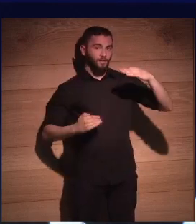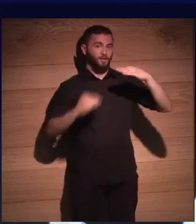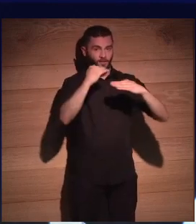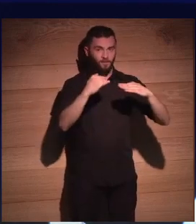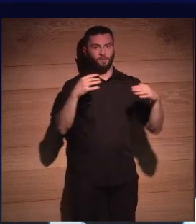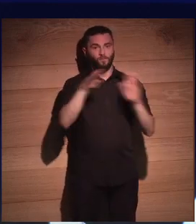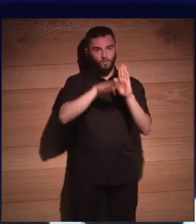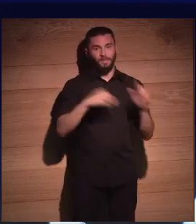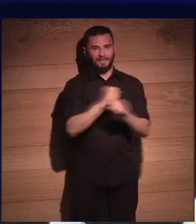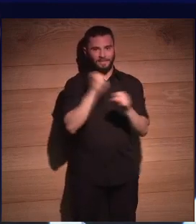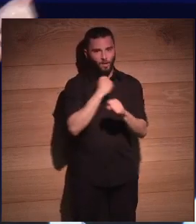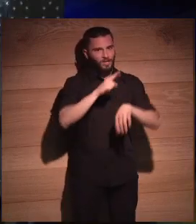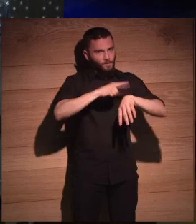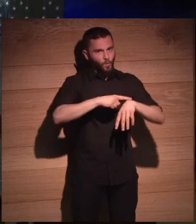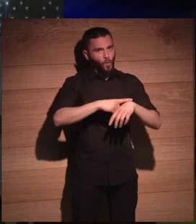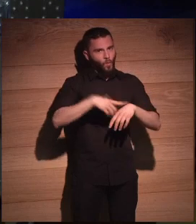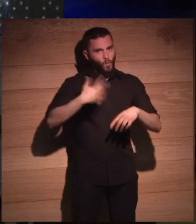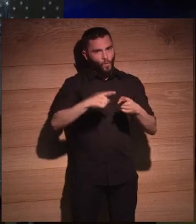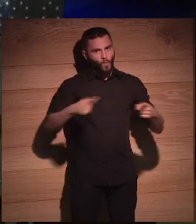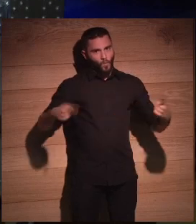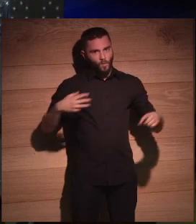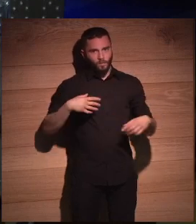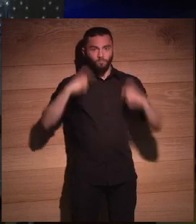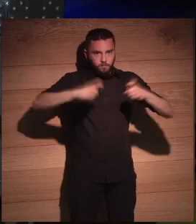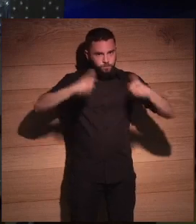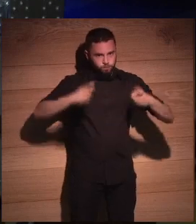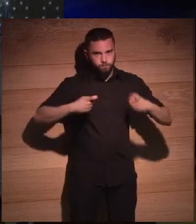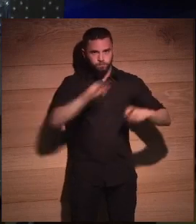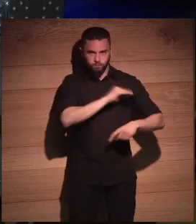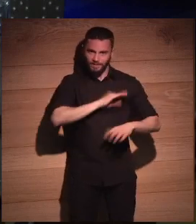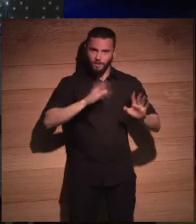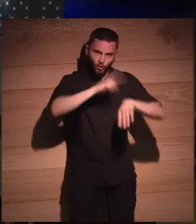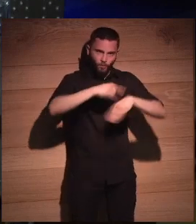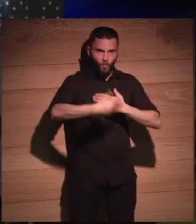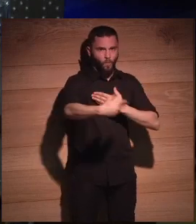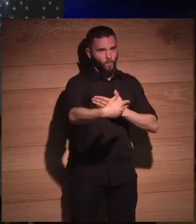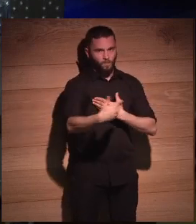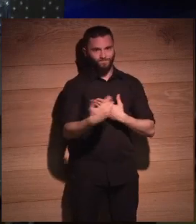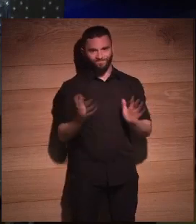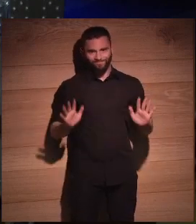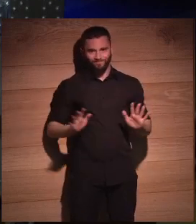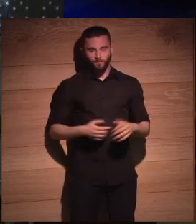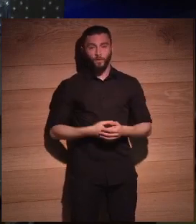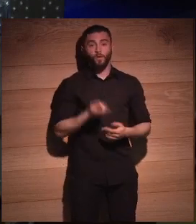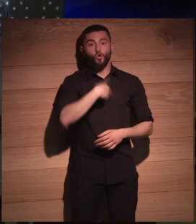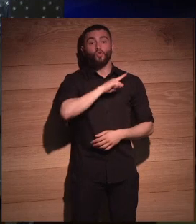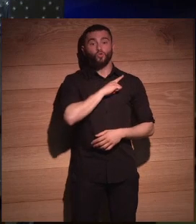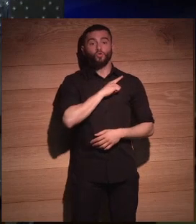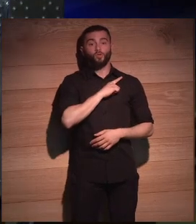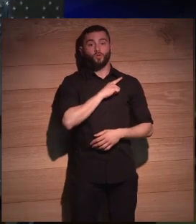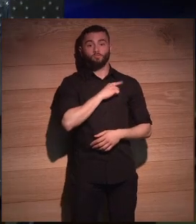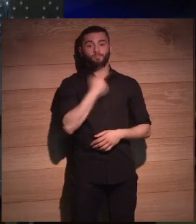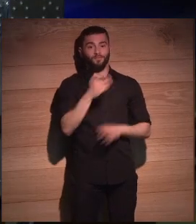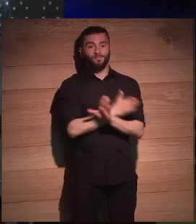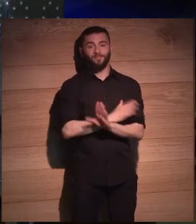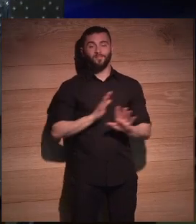a llevar mucho tiempo, ¿vale? Es algo que estamos trabajando con mucha fuerza, pero que nos va a llevar bastante tiempo. Pero nosotros, como os